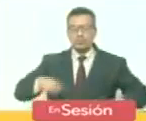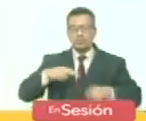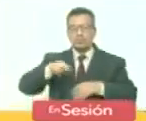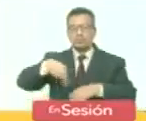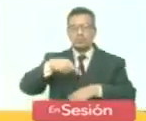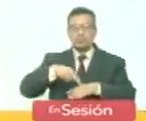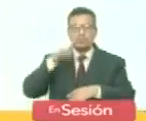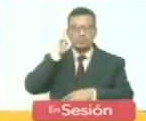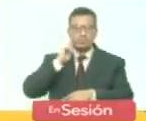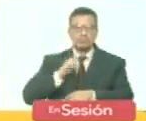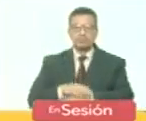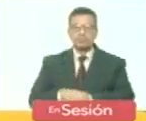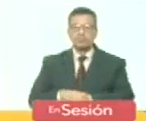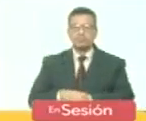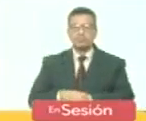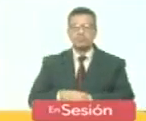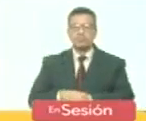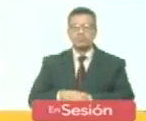Bolivariana.